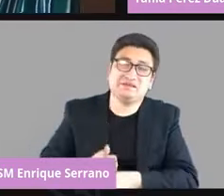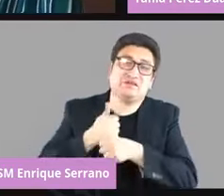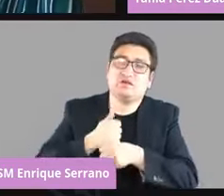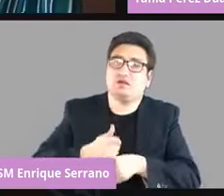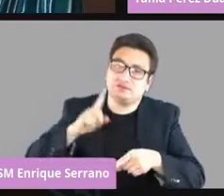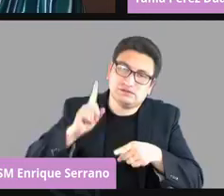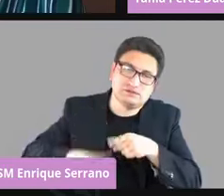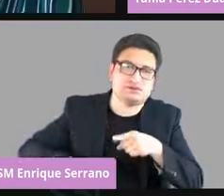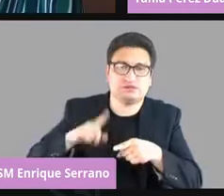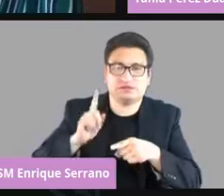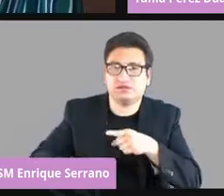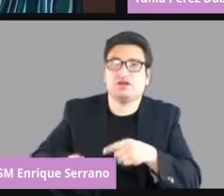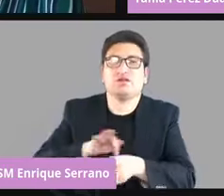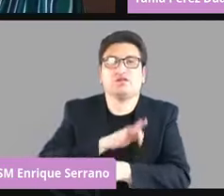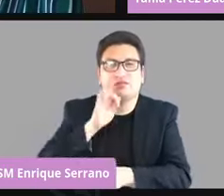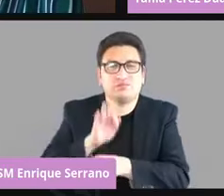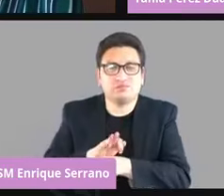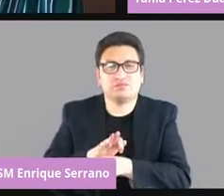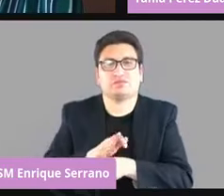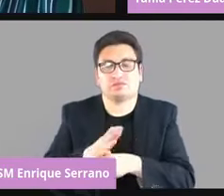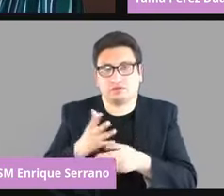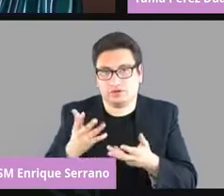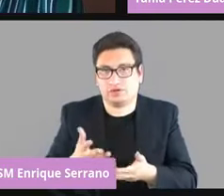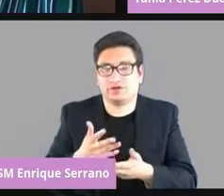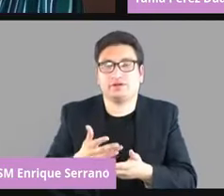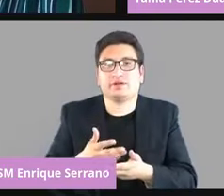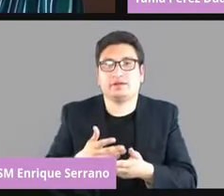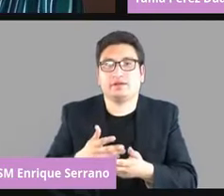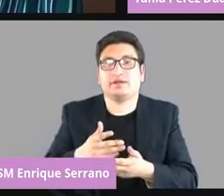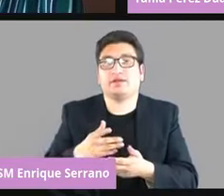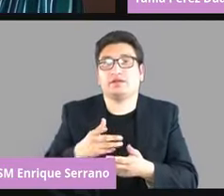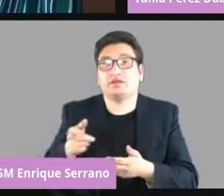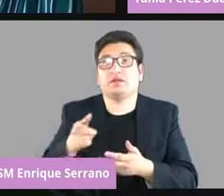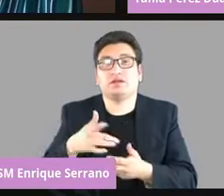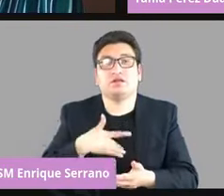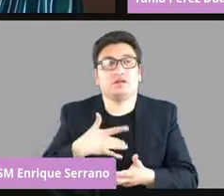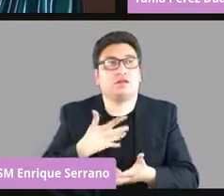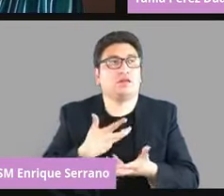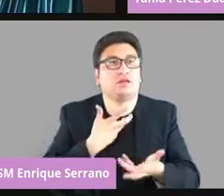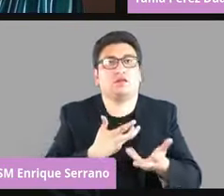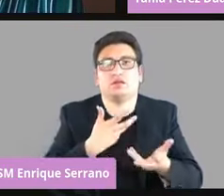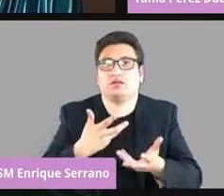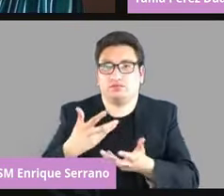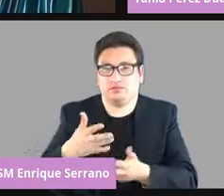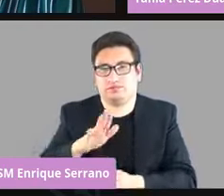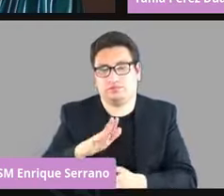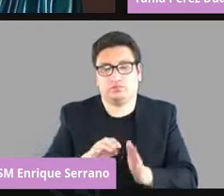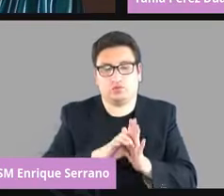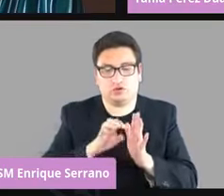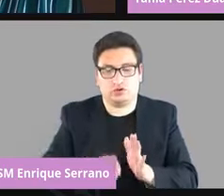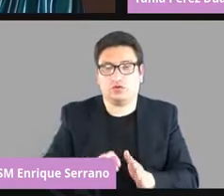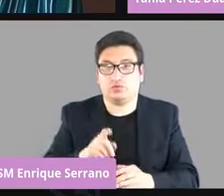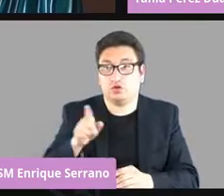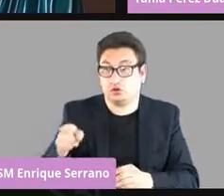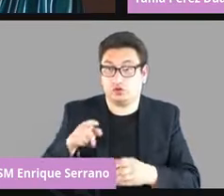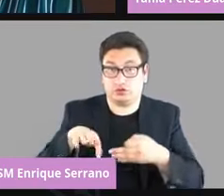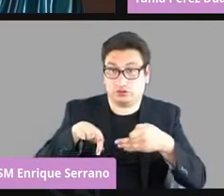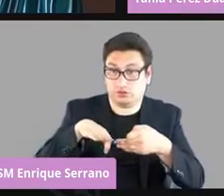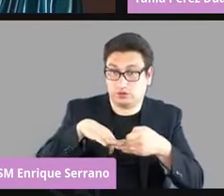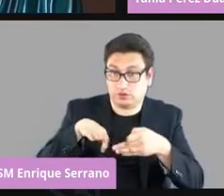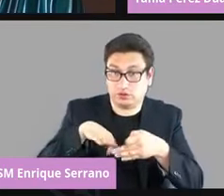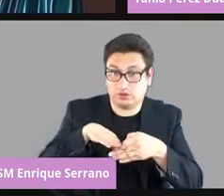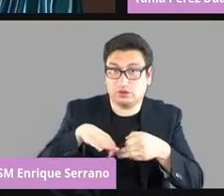proteger, o sea, como toda esa parte es ayudar a compulsionar. Entonces, si yo digo, no agarro esa taza, no te